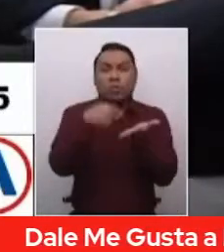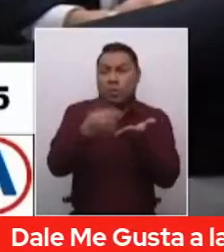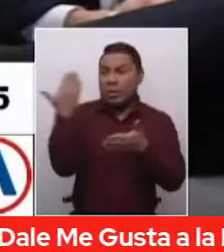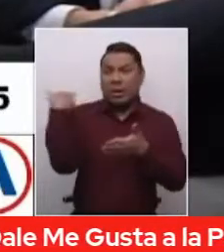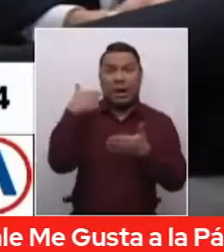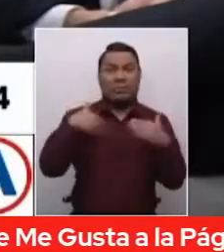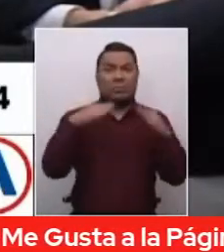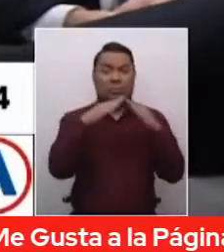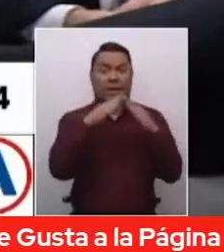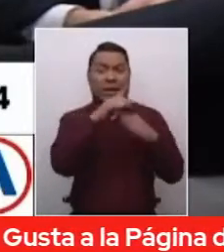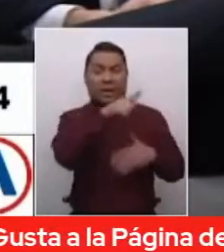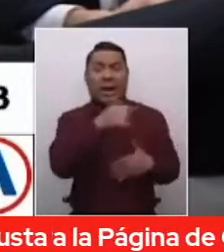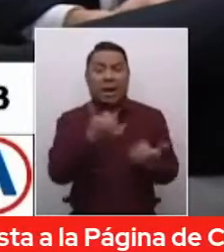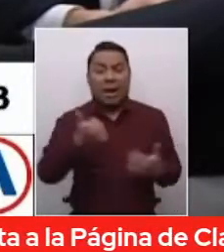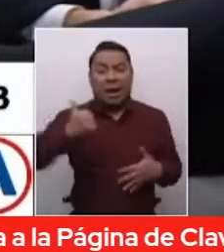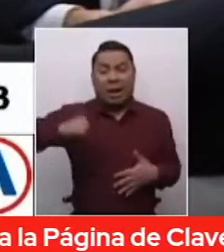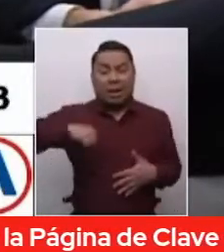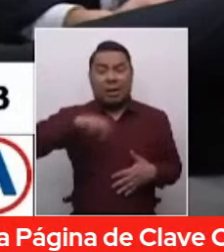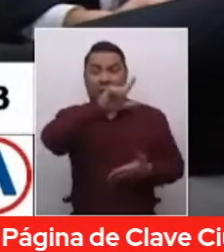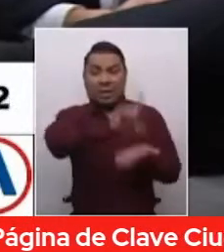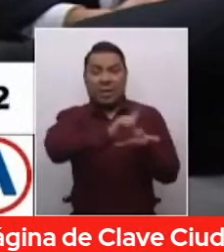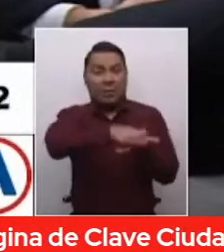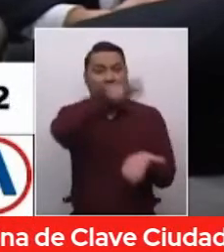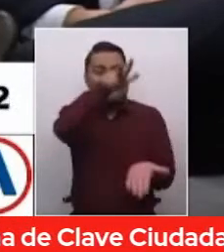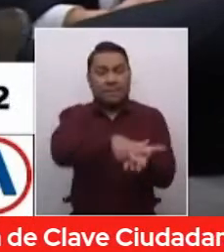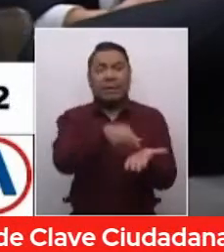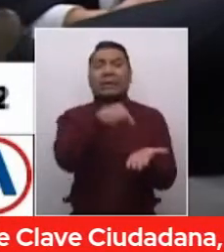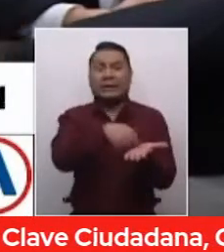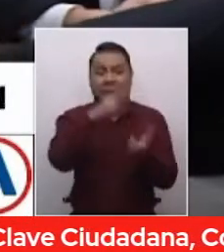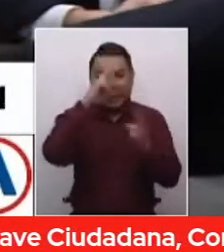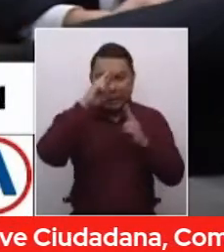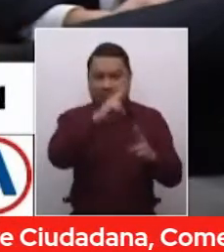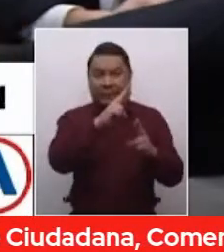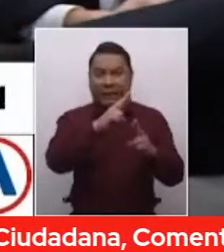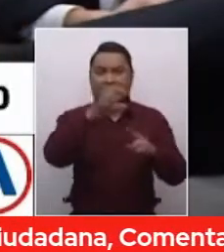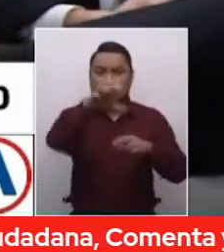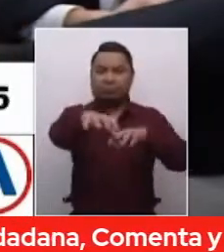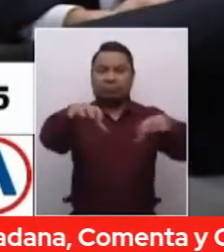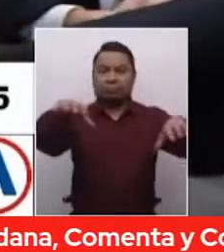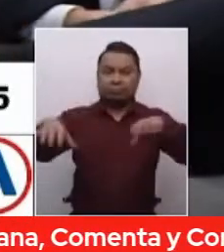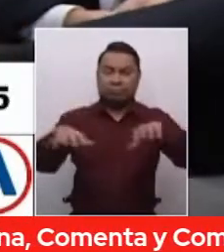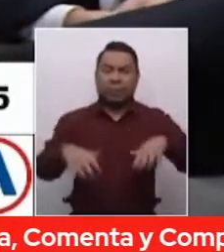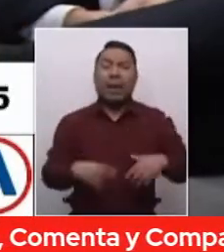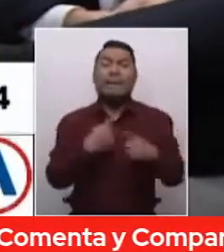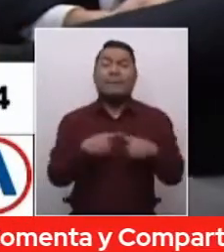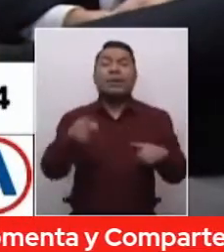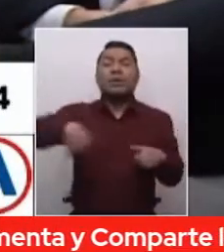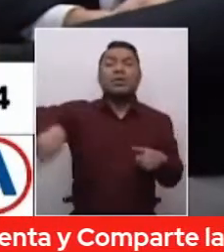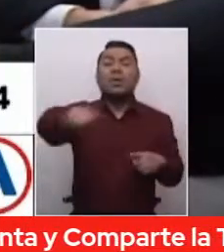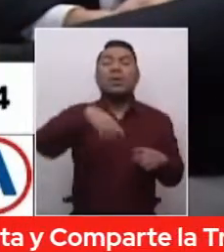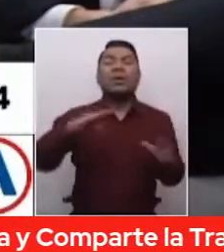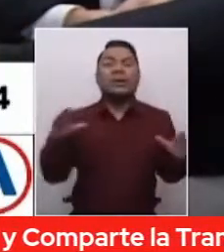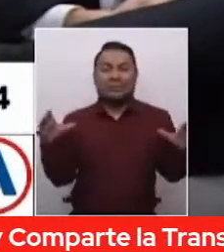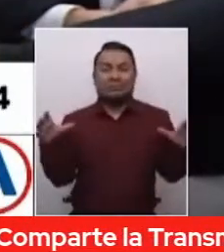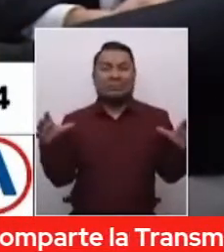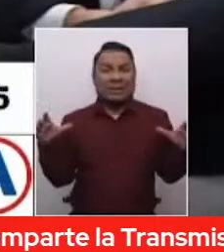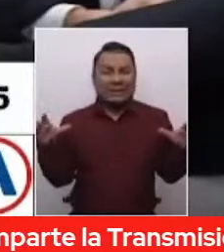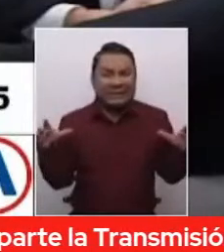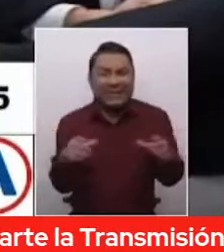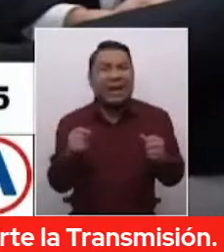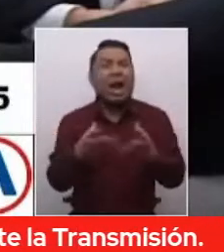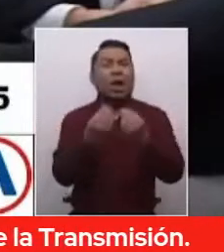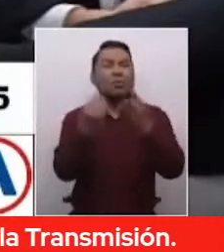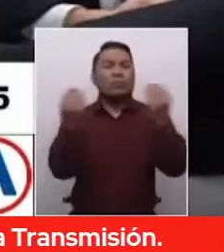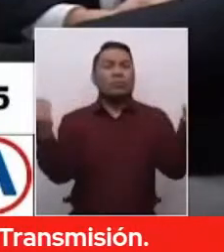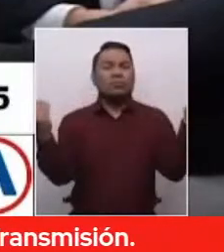semanas por el actual alcalde metropolitano de Lima. Pero el hecho de reducir esa